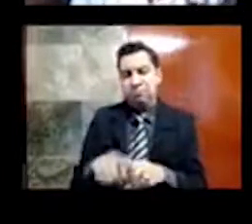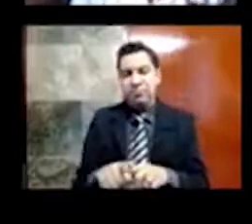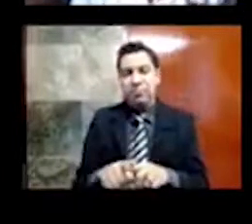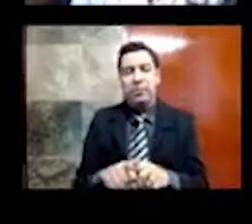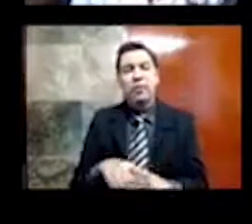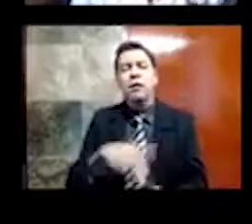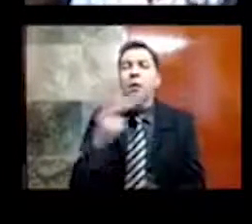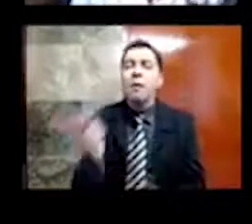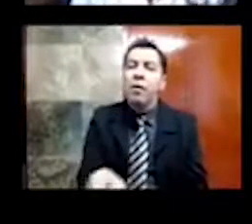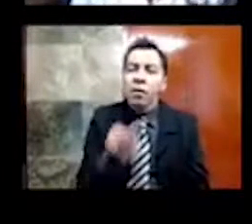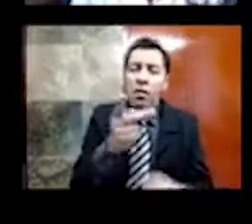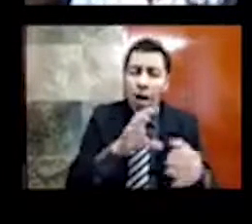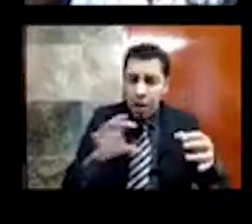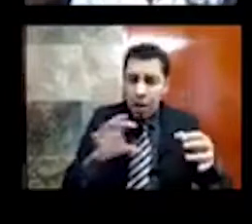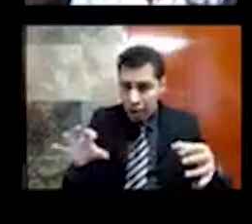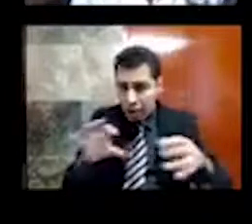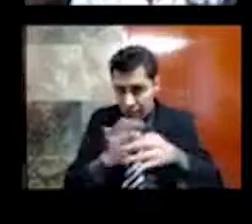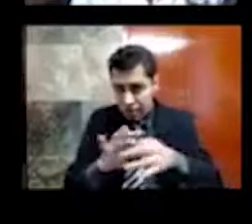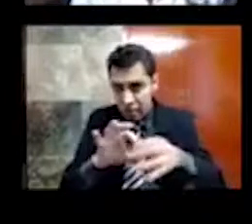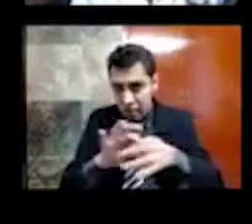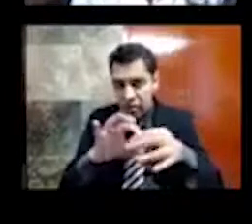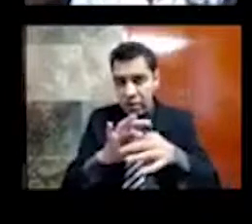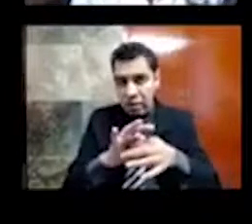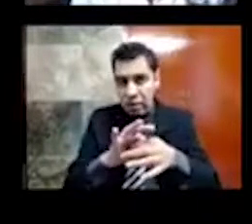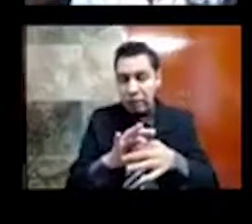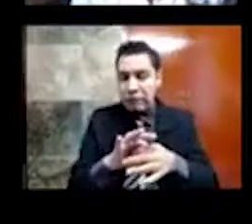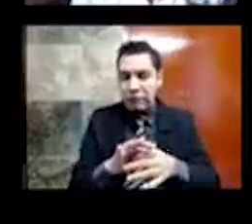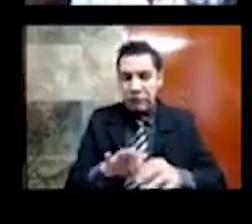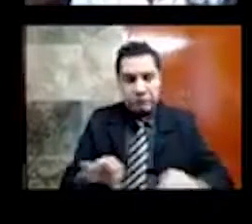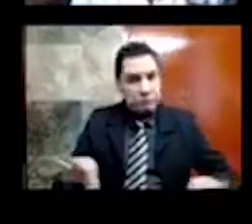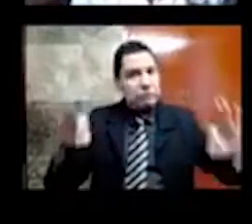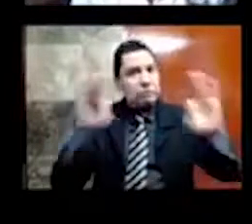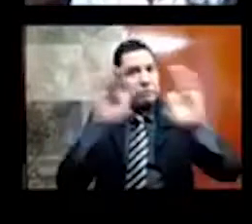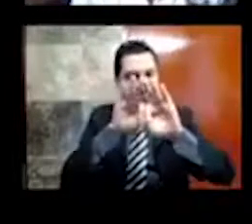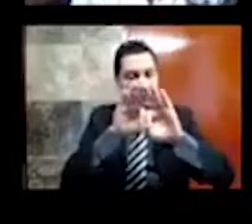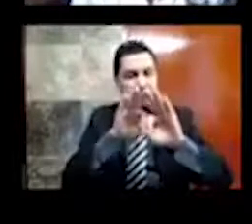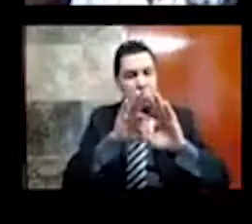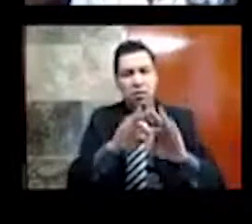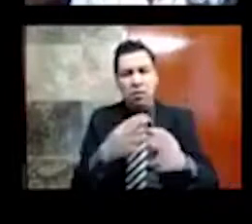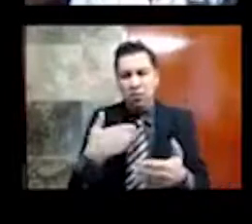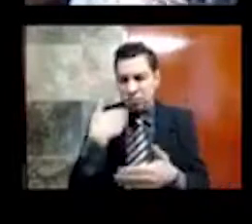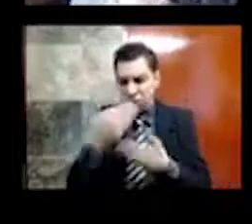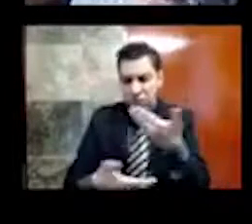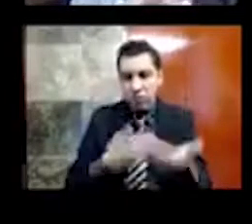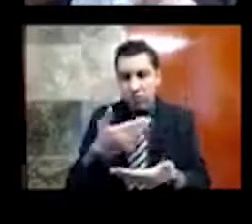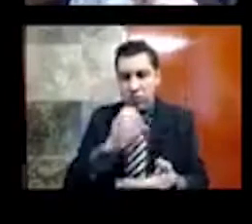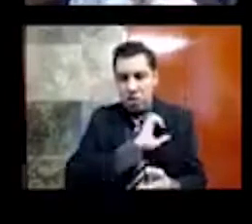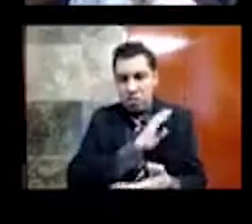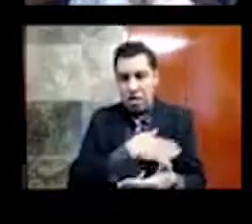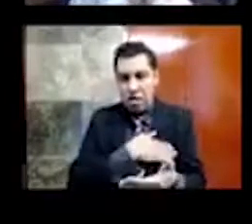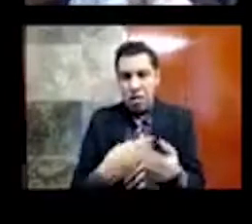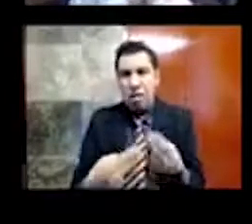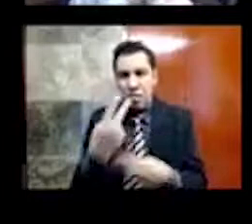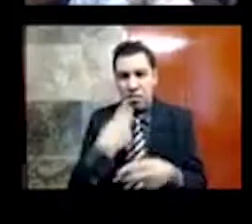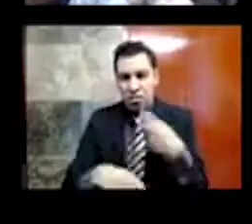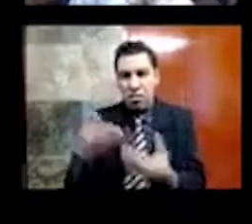por ejemplo, evidentemente fue fundamental, pero tuvo repercusiones después de la conquista, sí, para los